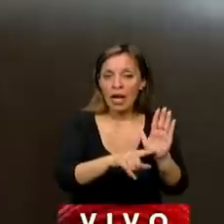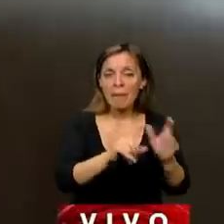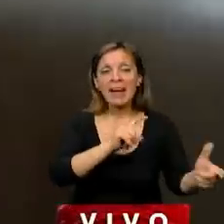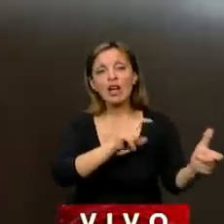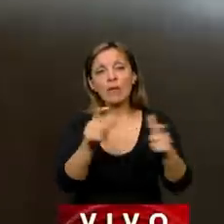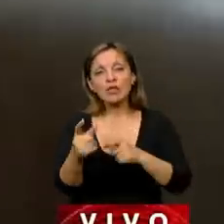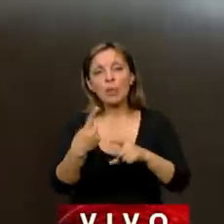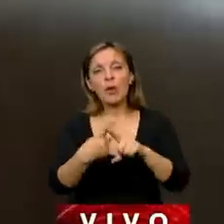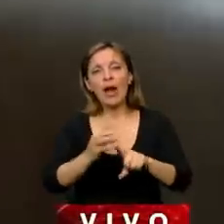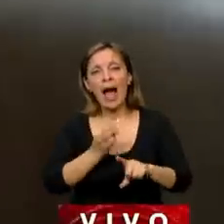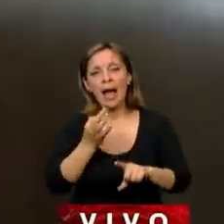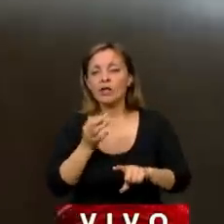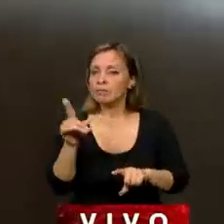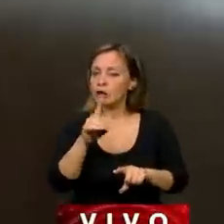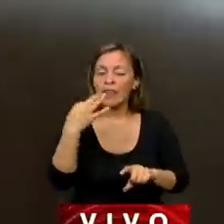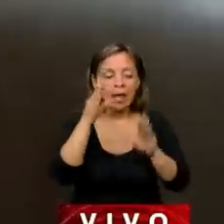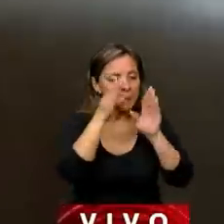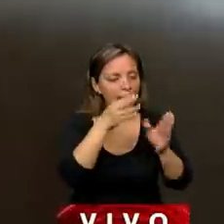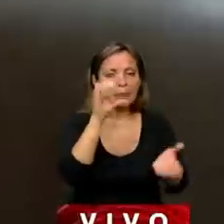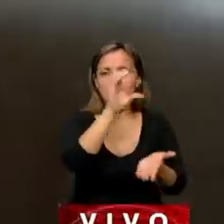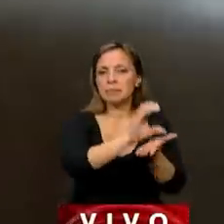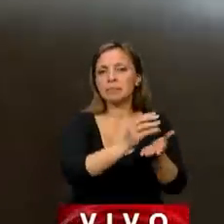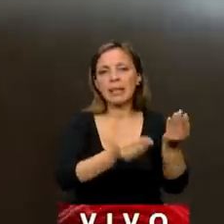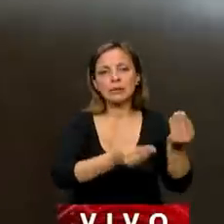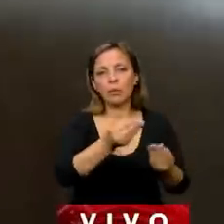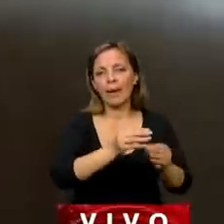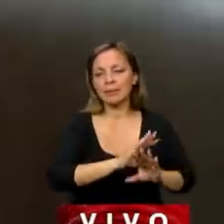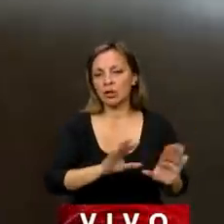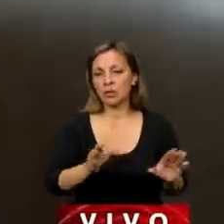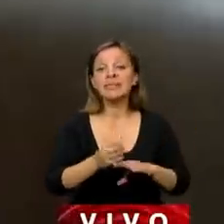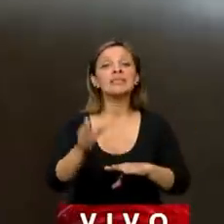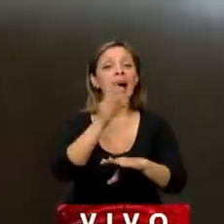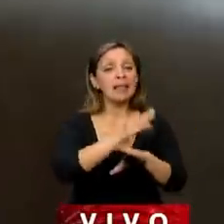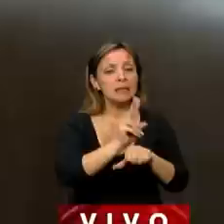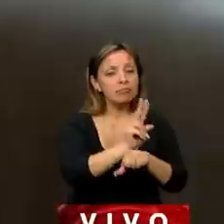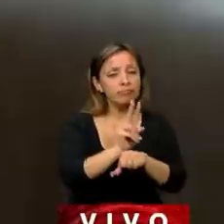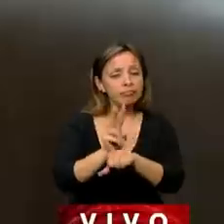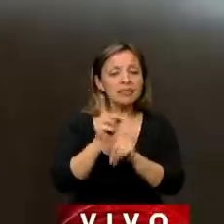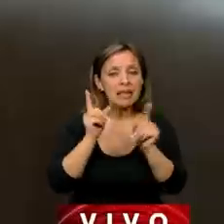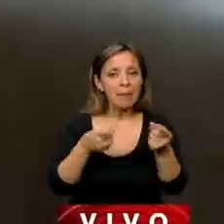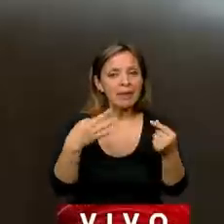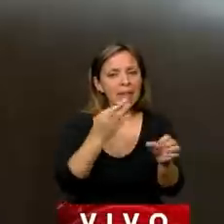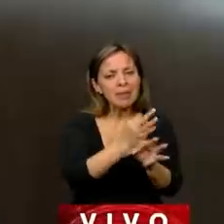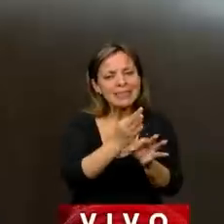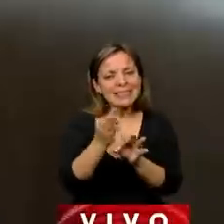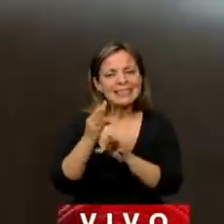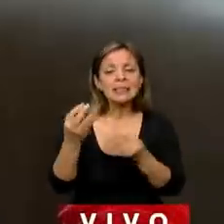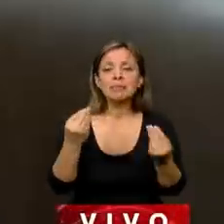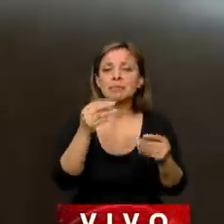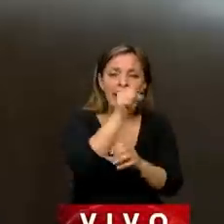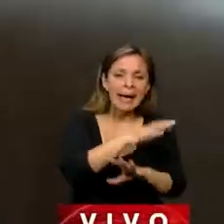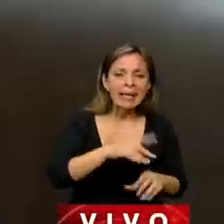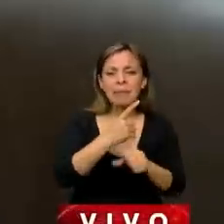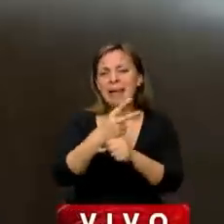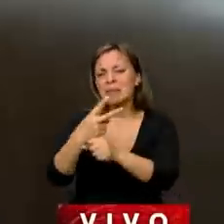anualmente, que hay que asignarle presupuesto y que fundamentalmente hay que trabajar preventivamente en todos los ámbitos escolares. La violencia no distingue clase